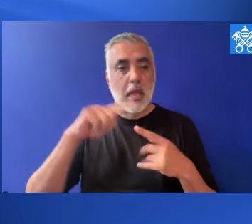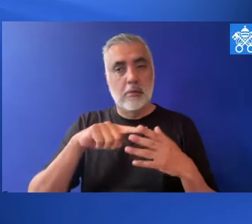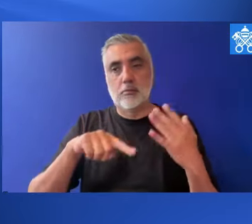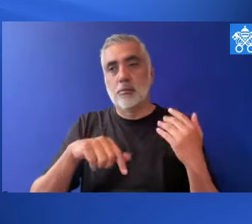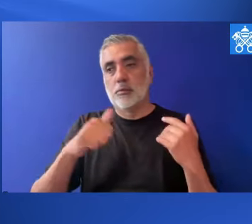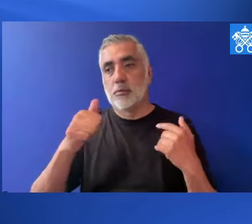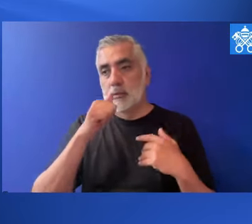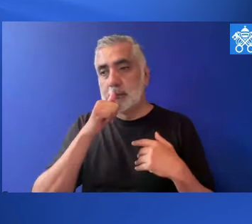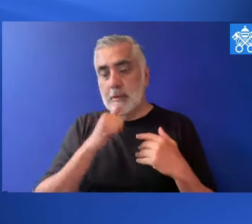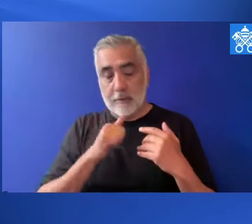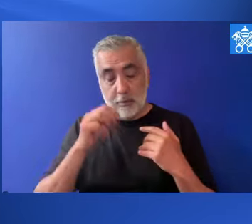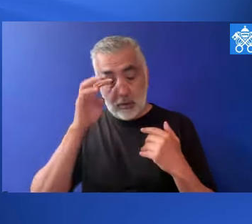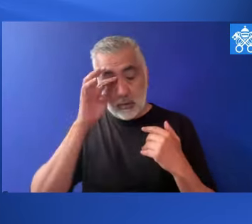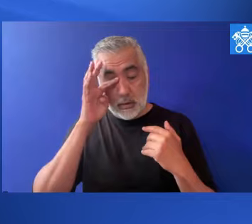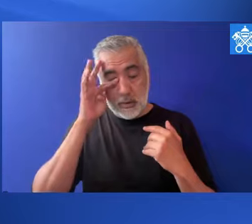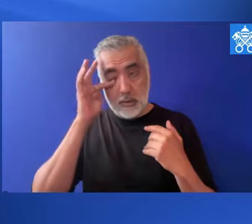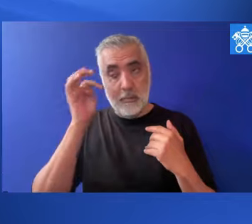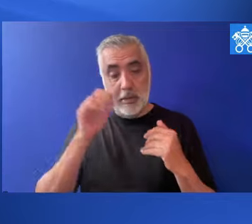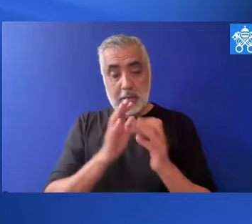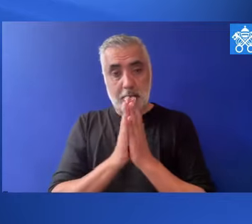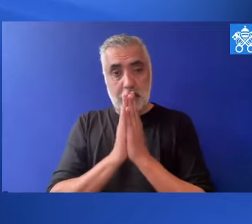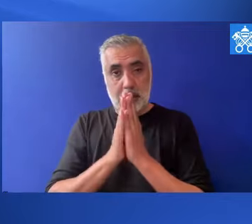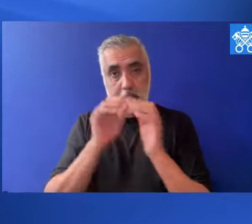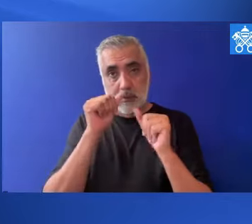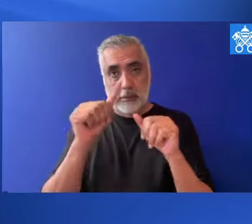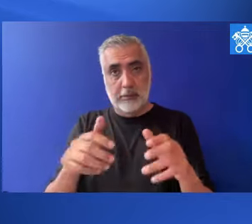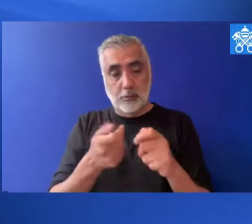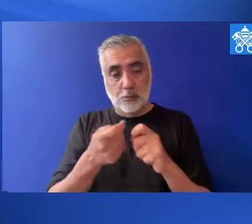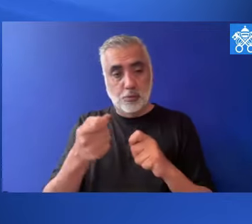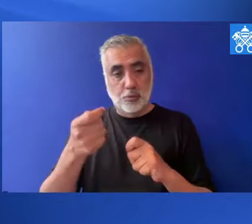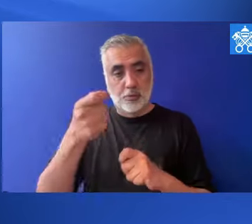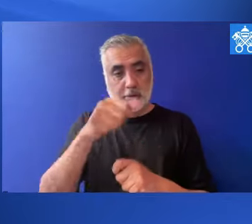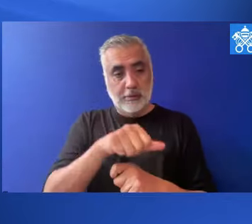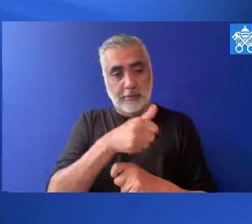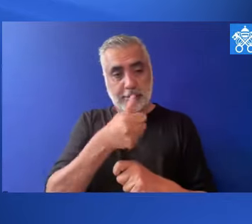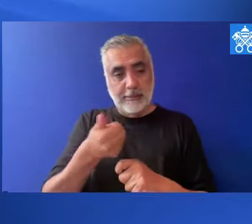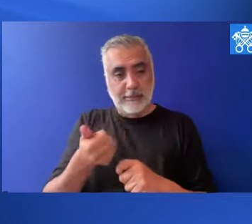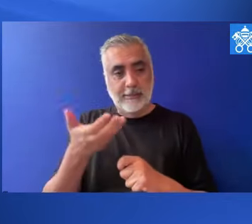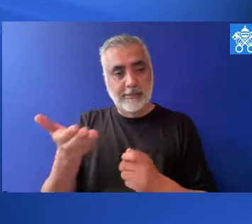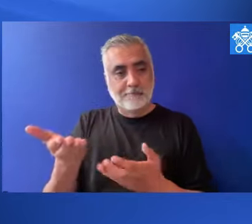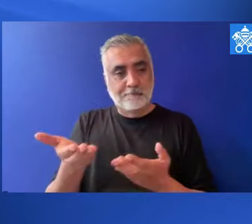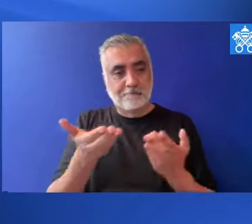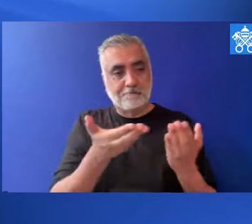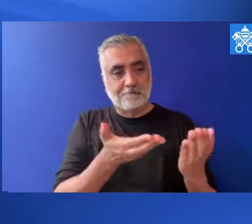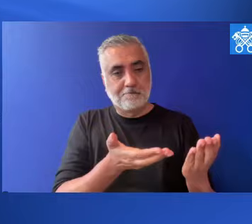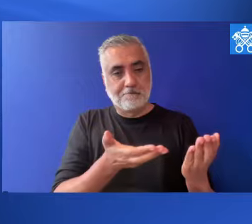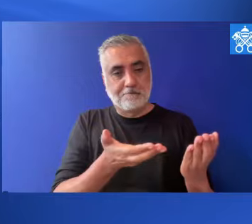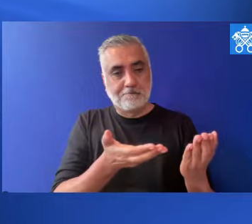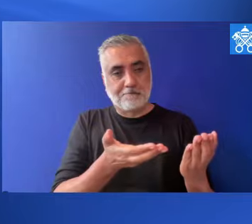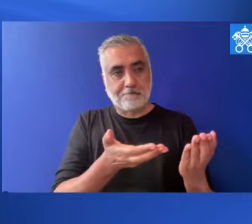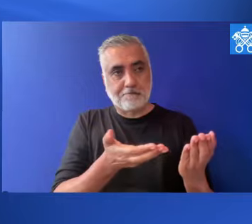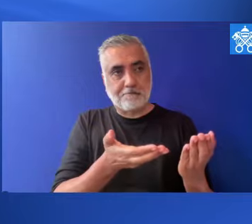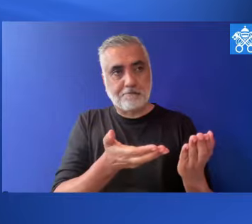sufren. Bendice también los rosarios y objetos de devoción que los peregrinos llevan consigo.